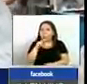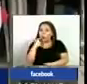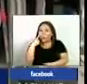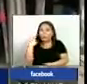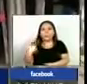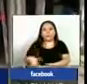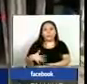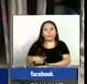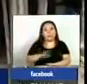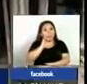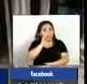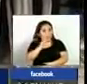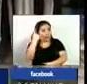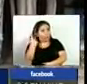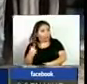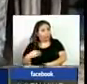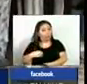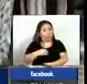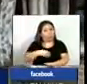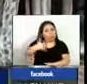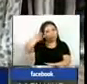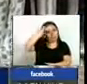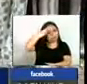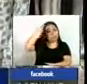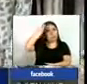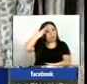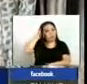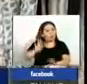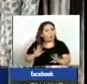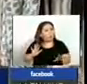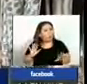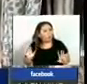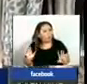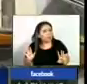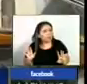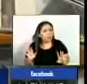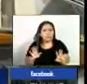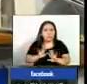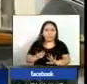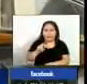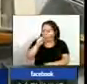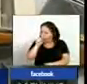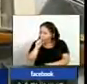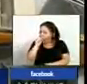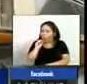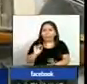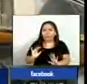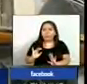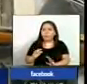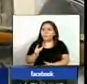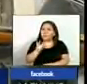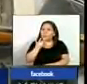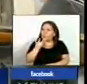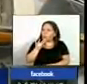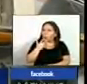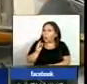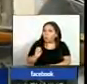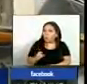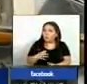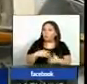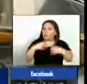expertos explican que este puede presentarse solo es decir sin que haya tos la falta de